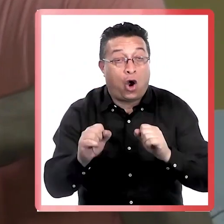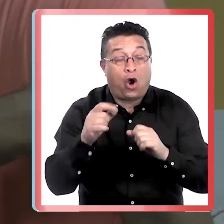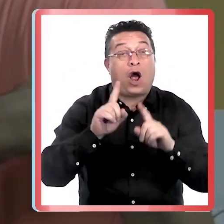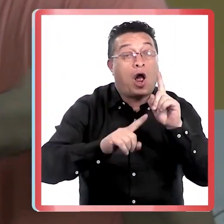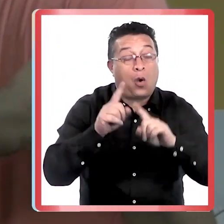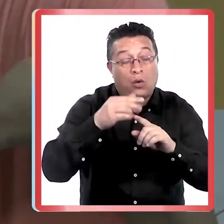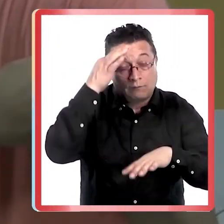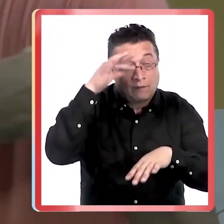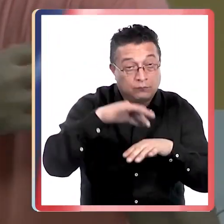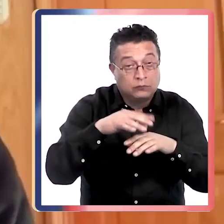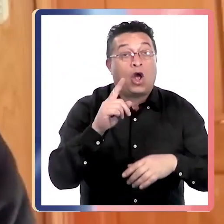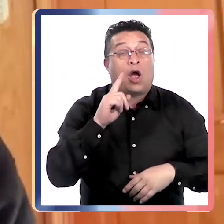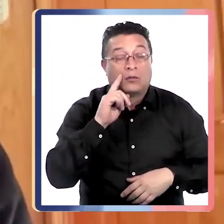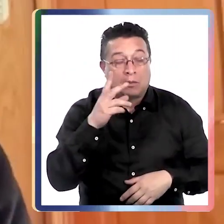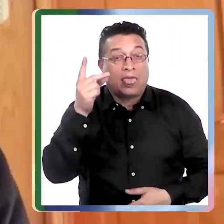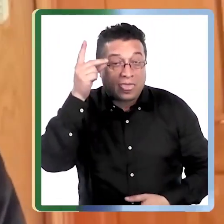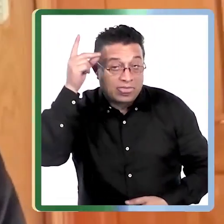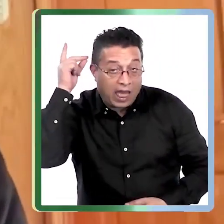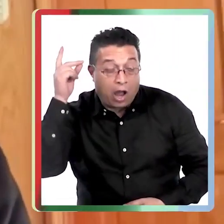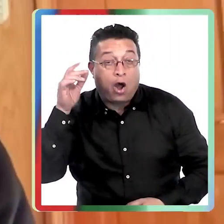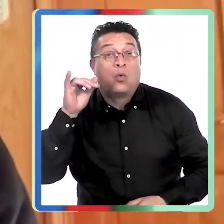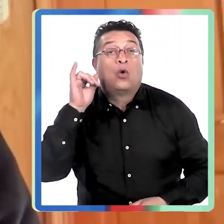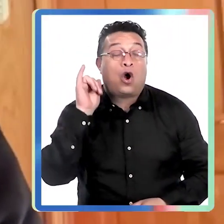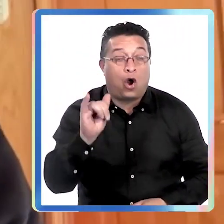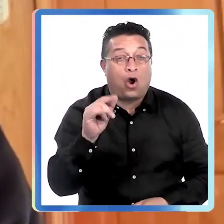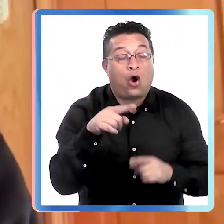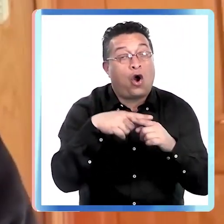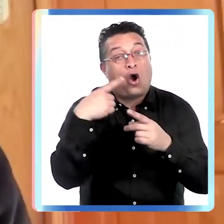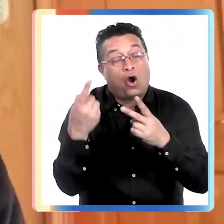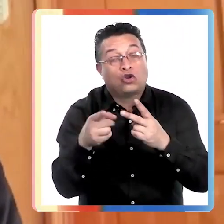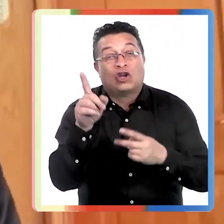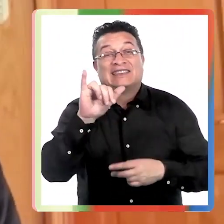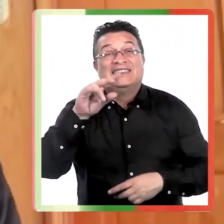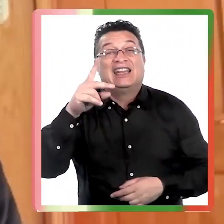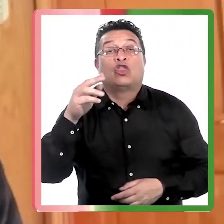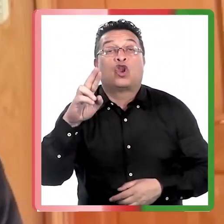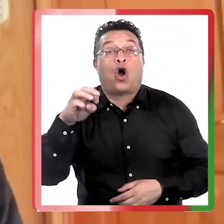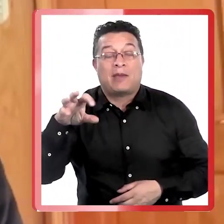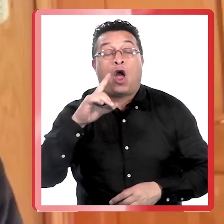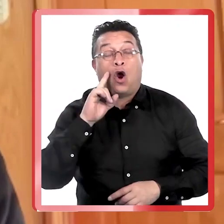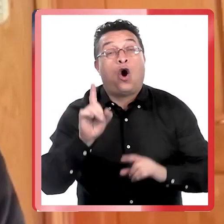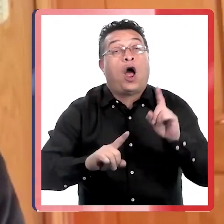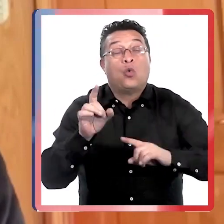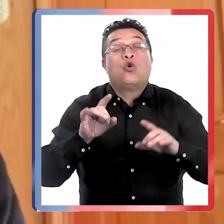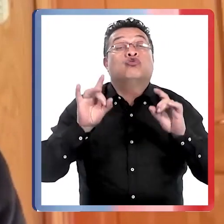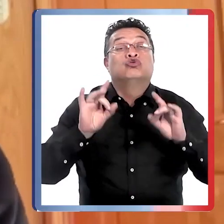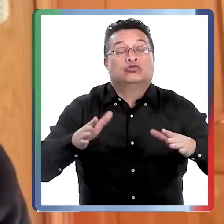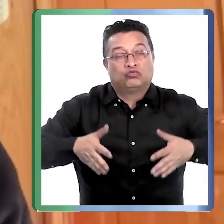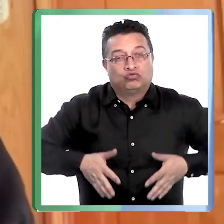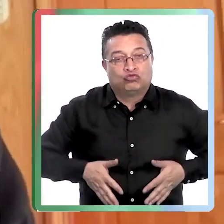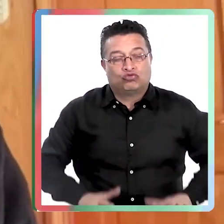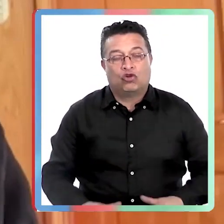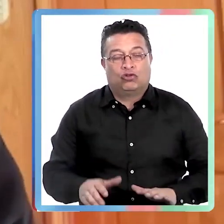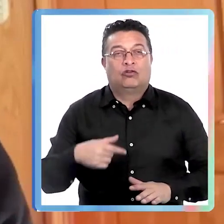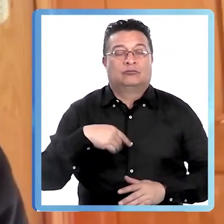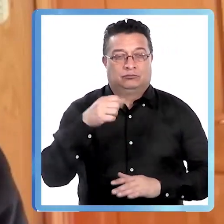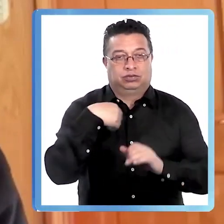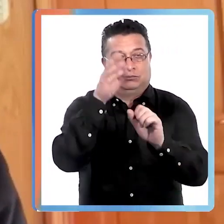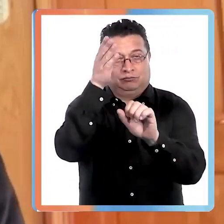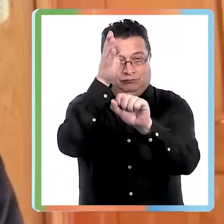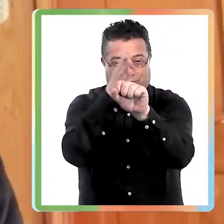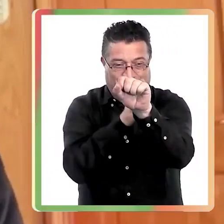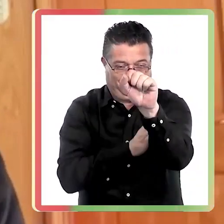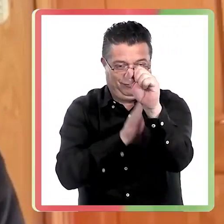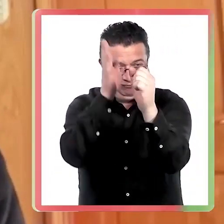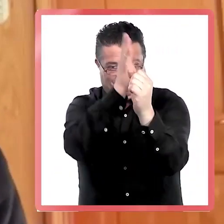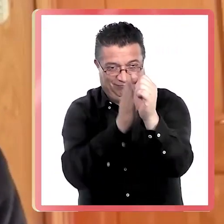cerebral o algunos síndromes, como el síndrome de Down, el síndrome de Ehlers-Danlos, o hay gente que nace con una escoliosis que